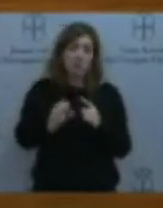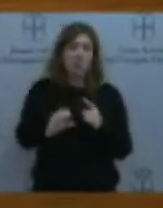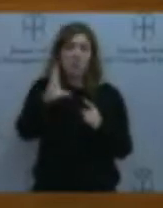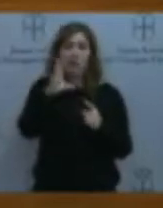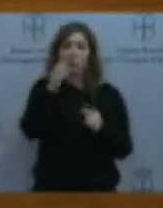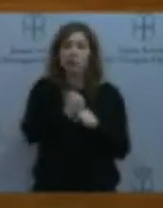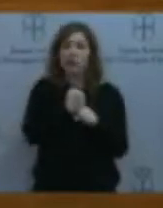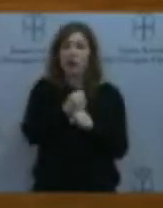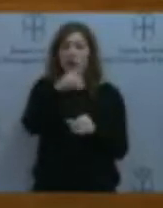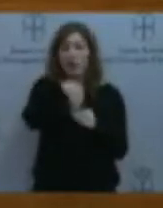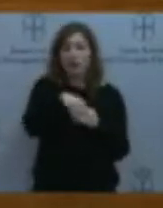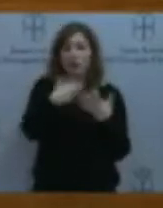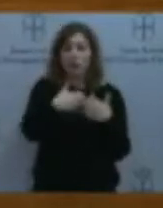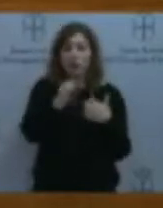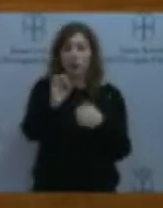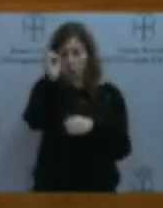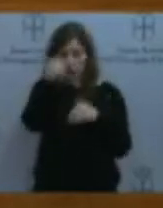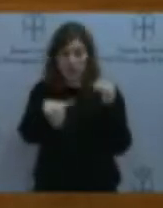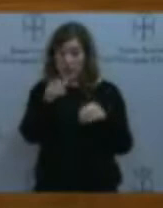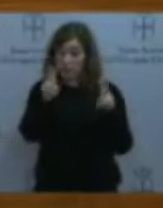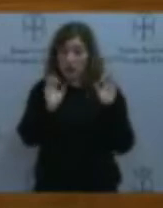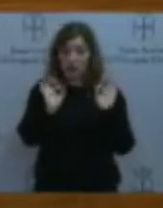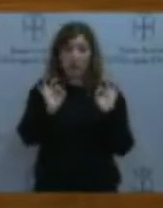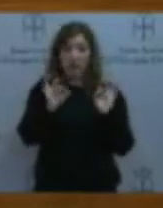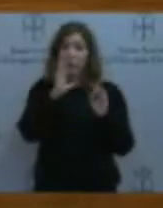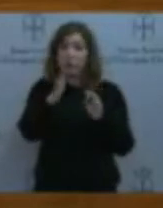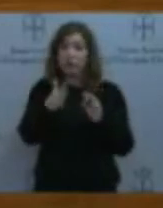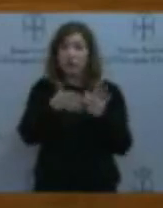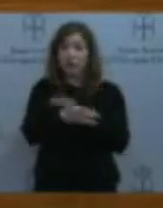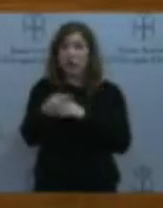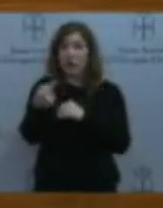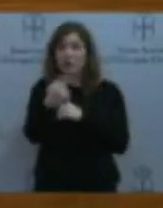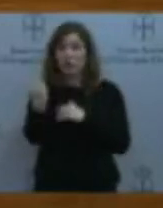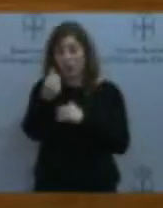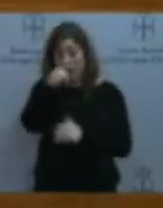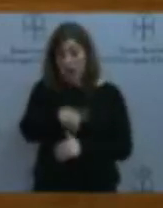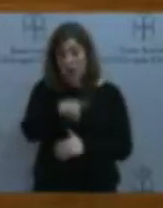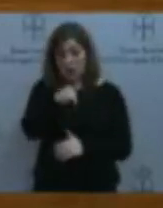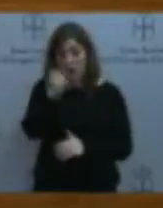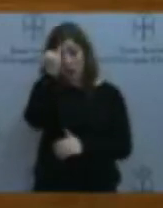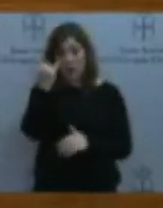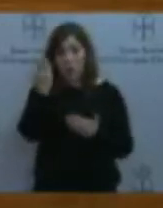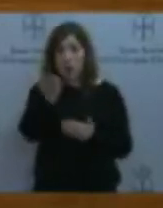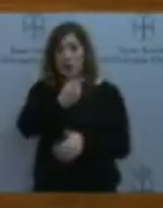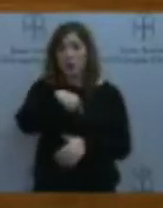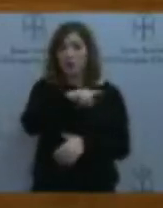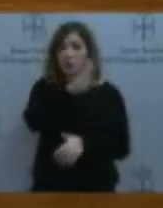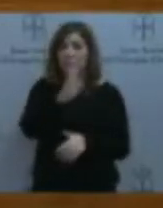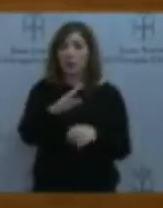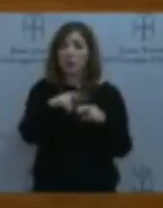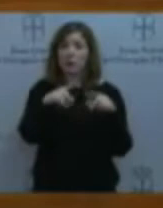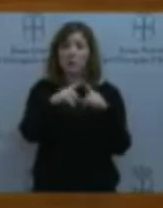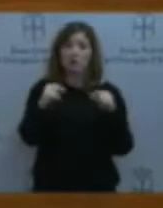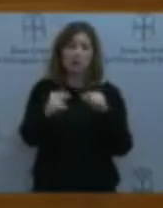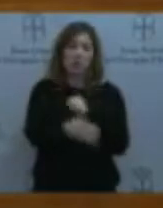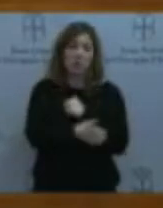industria de la minería. Esa es la cuestión. Por tanto, sería malo que desde aquí saliera la idea de que tenemos una especie de principado mendigo